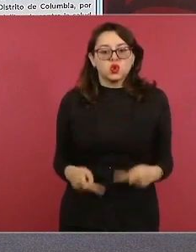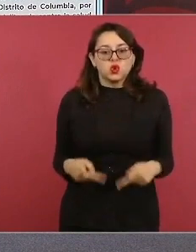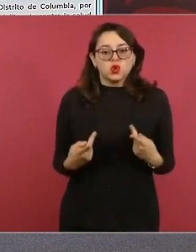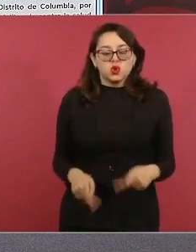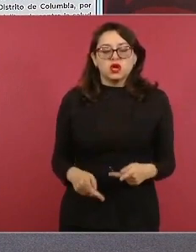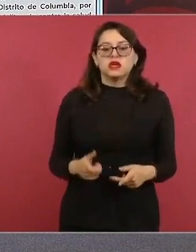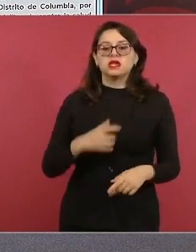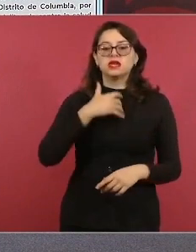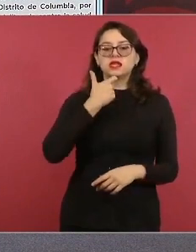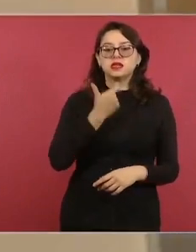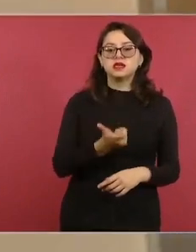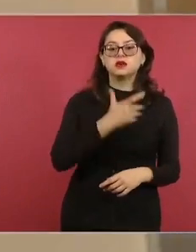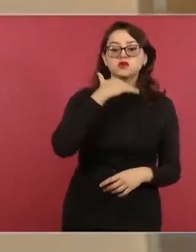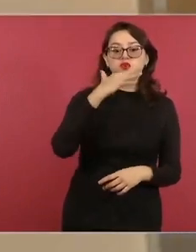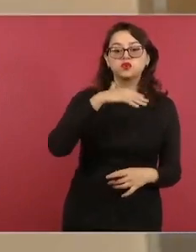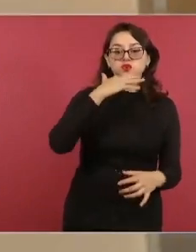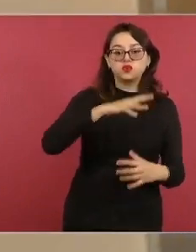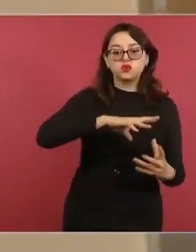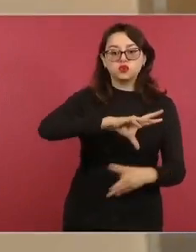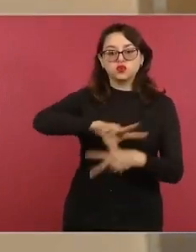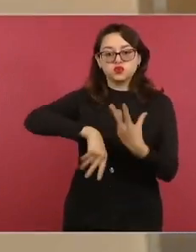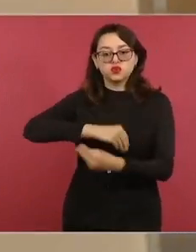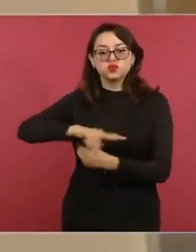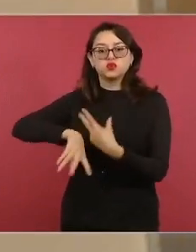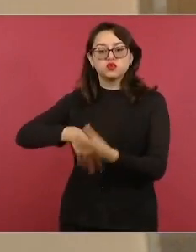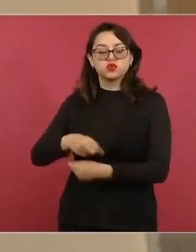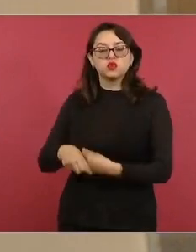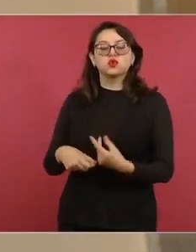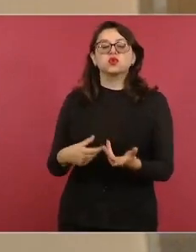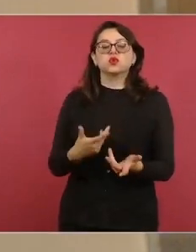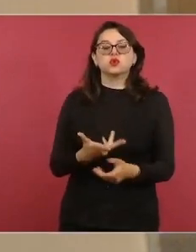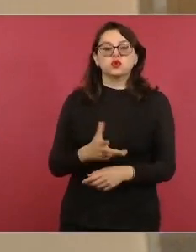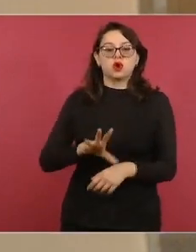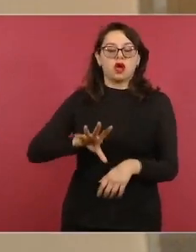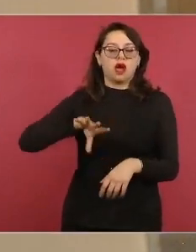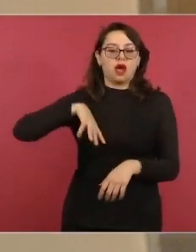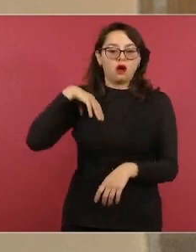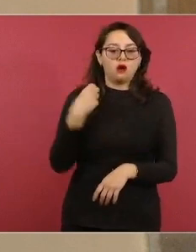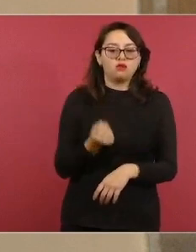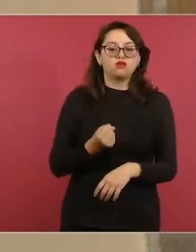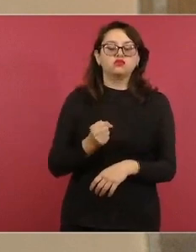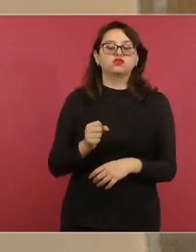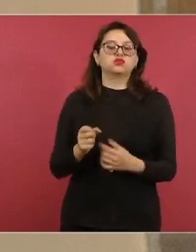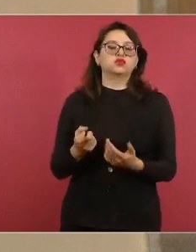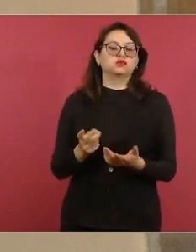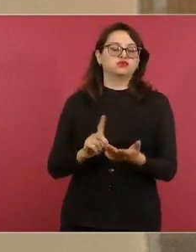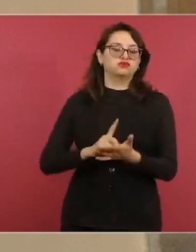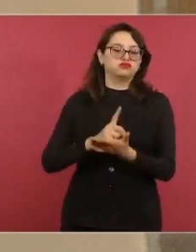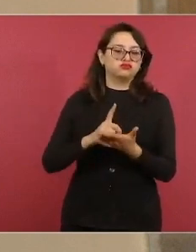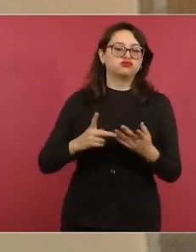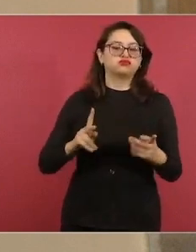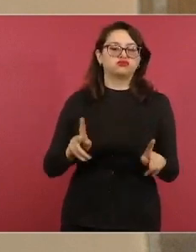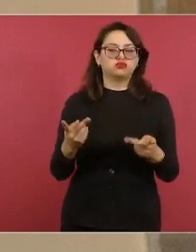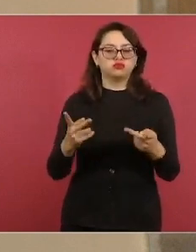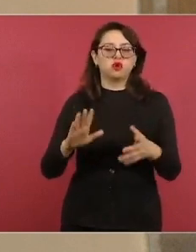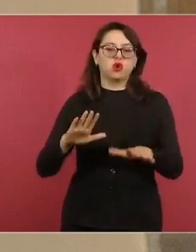dinero abuso sexual delitos sexuales y delitos contra la salud adelante